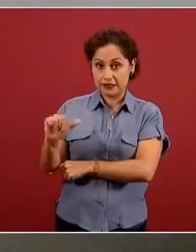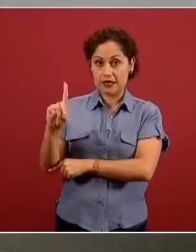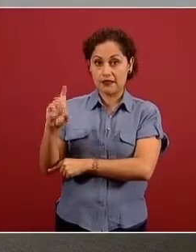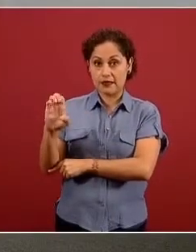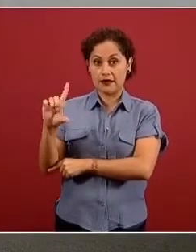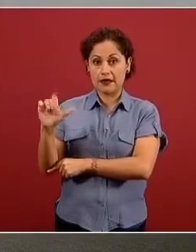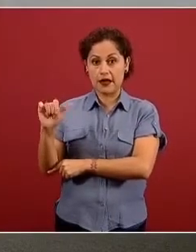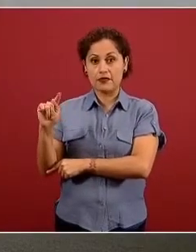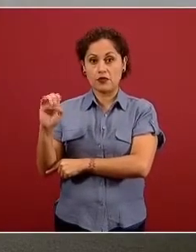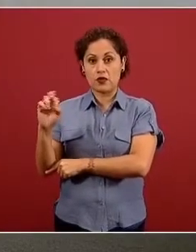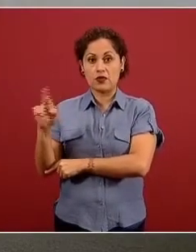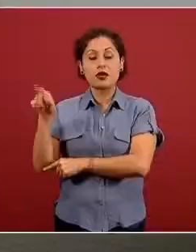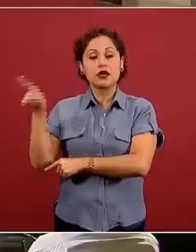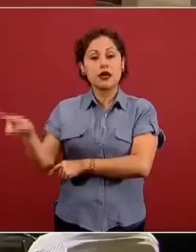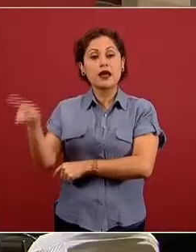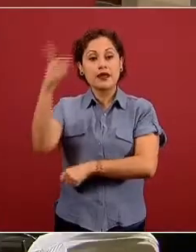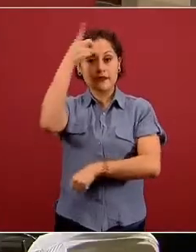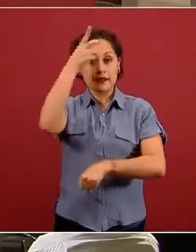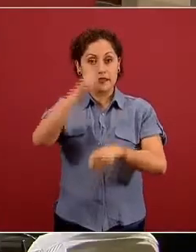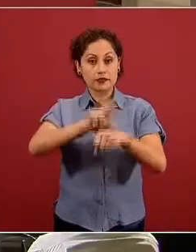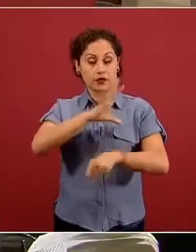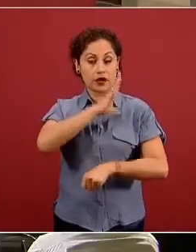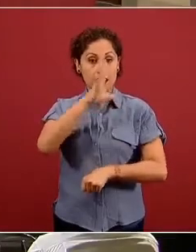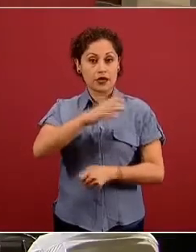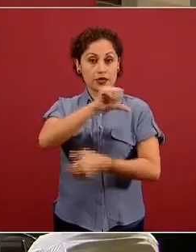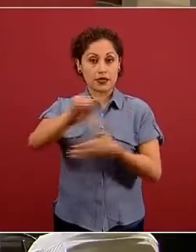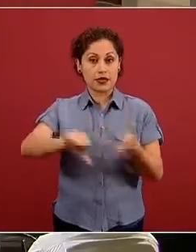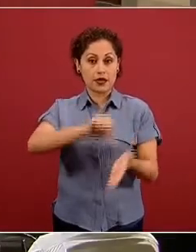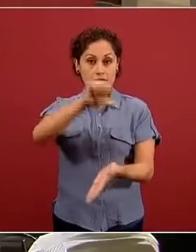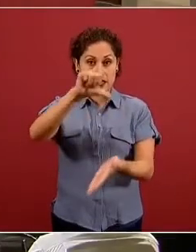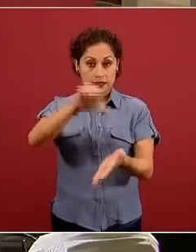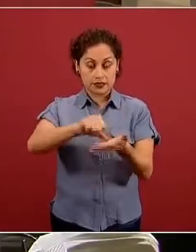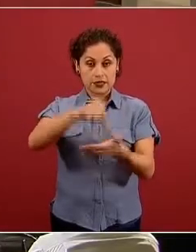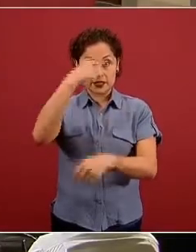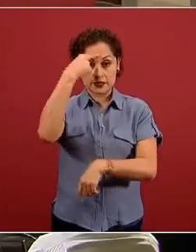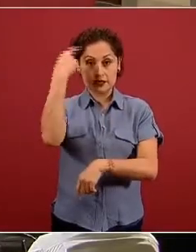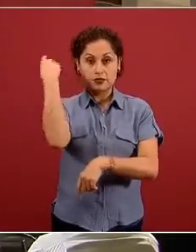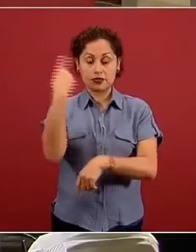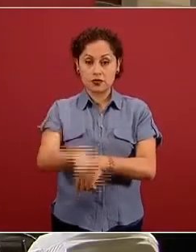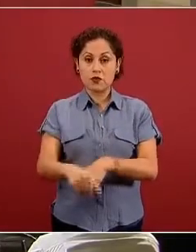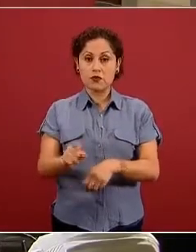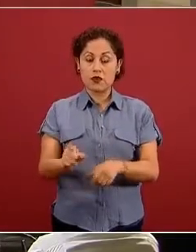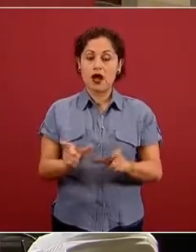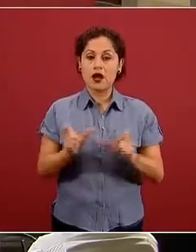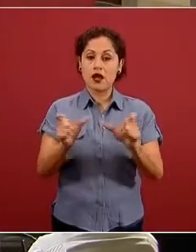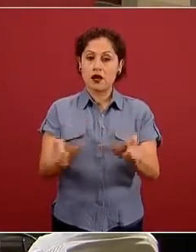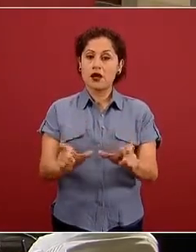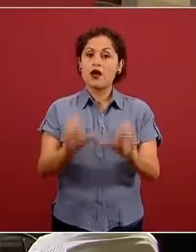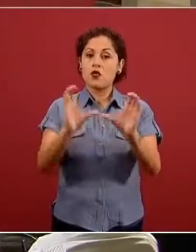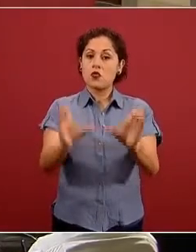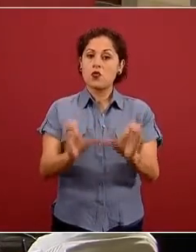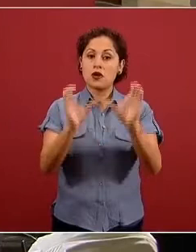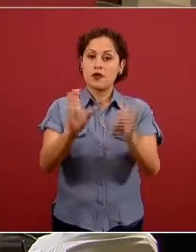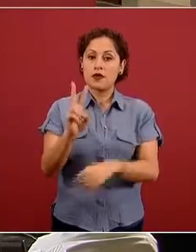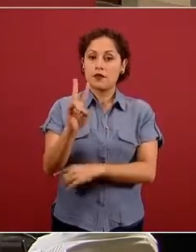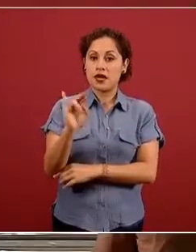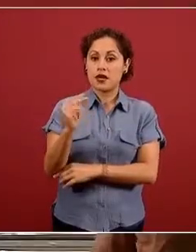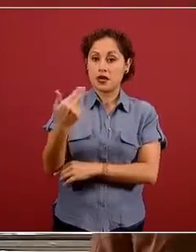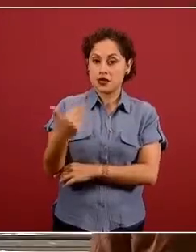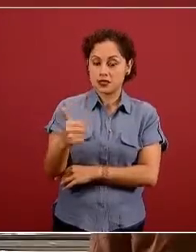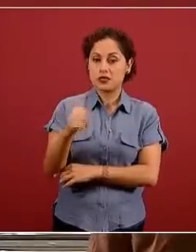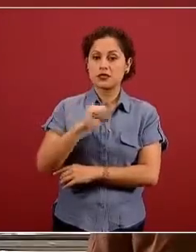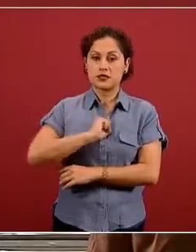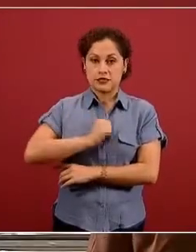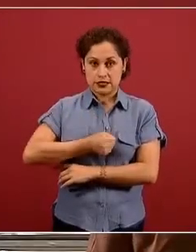quien es la directora general del Centro Nacional para la Prevención y Control del VIH-Sida, nos va a hablar de un tema que